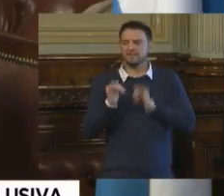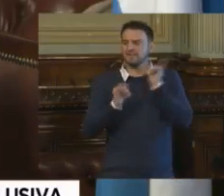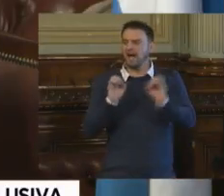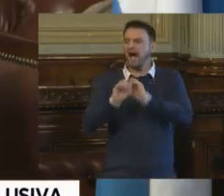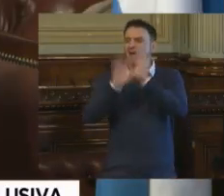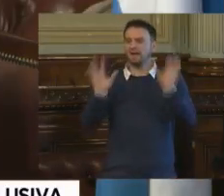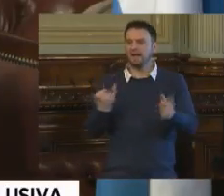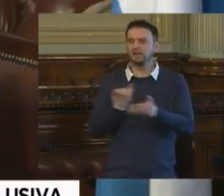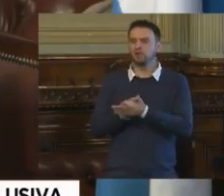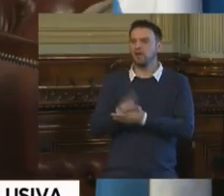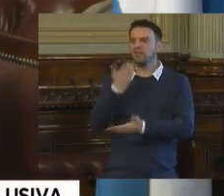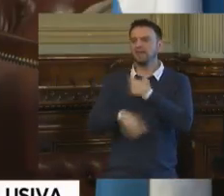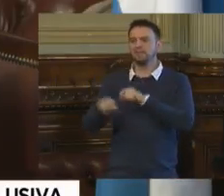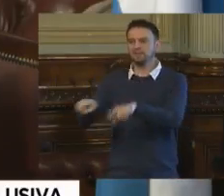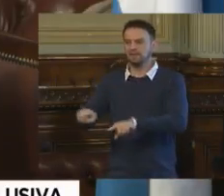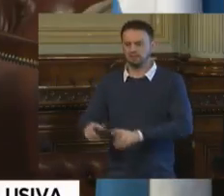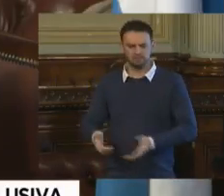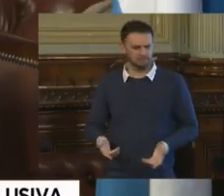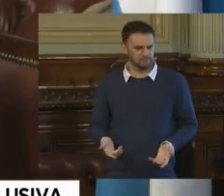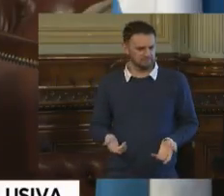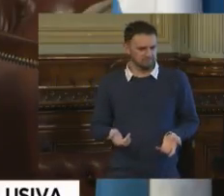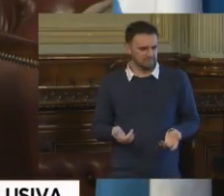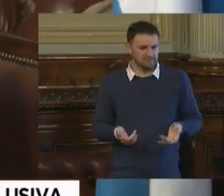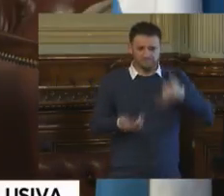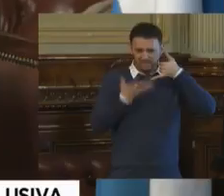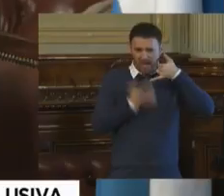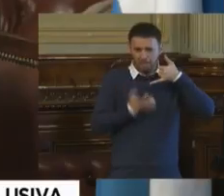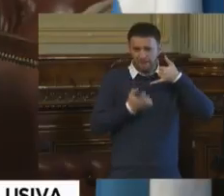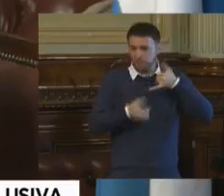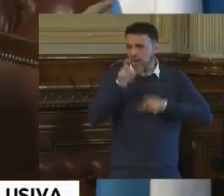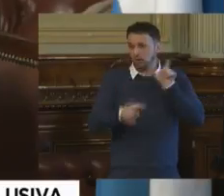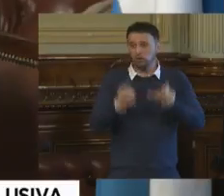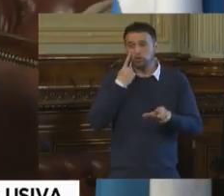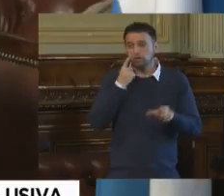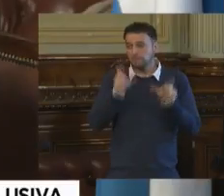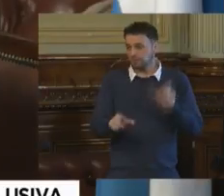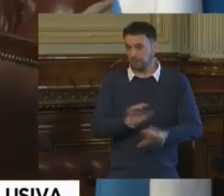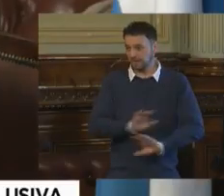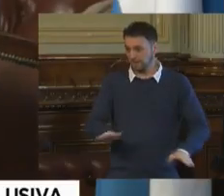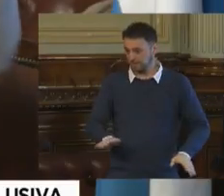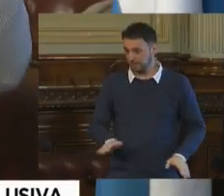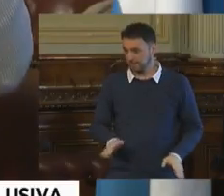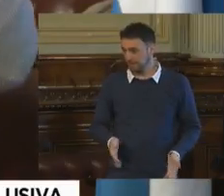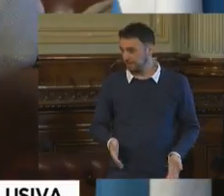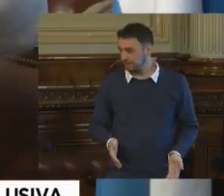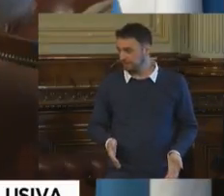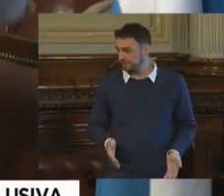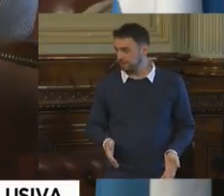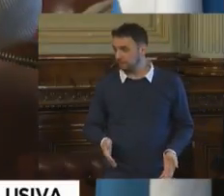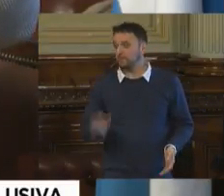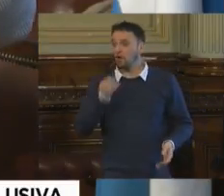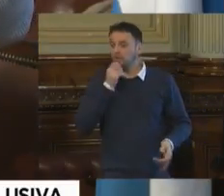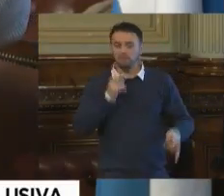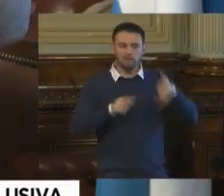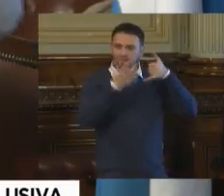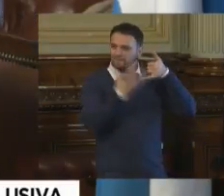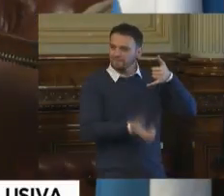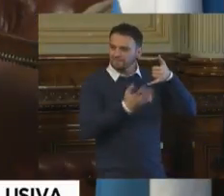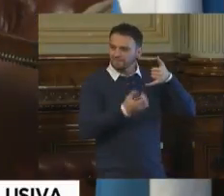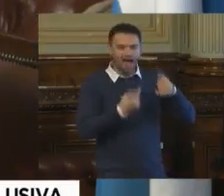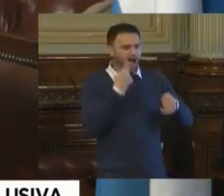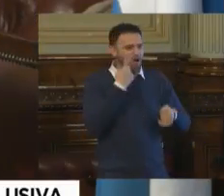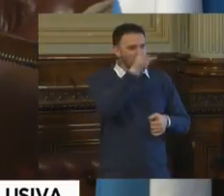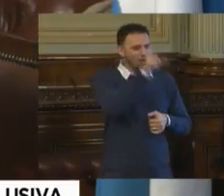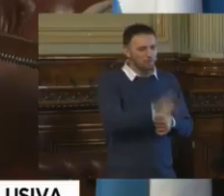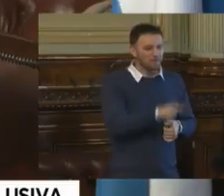digo no realmente me parece que muchos habrán descubierto que tenían que ir a otra aplicación según esta